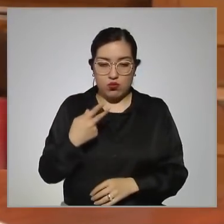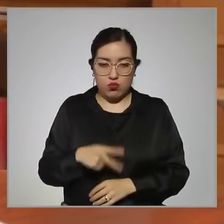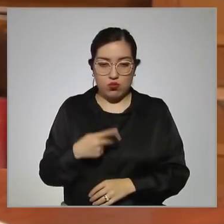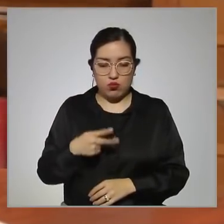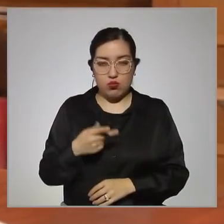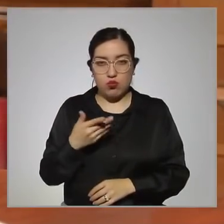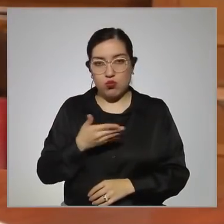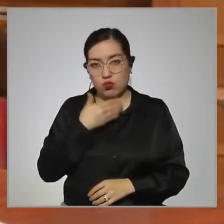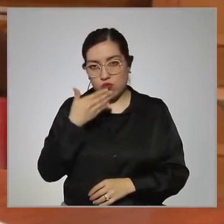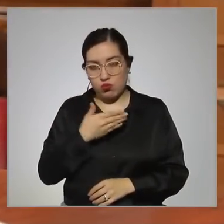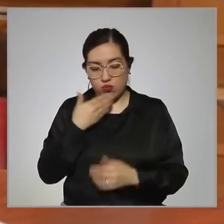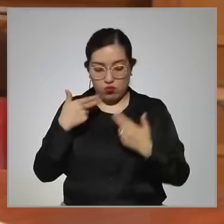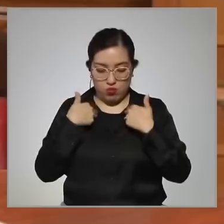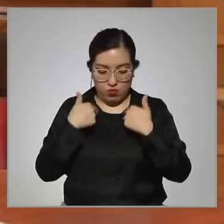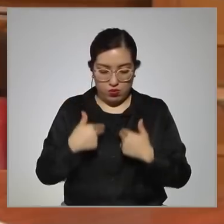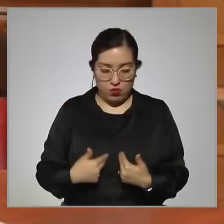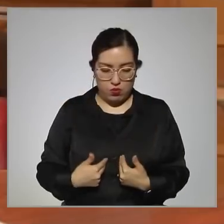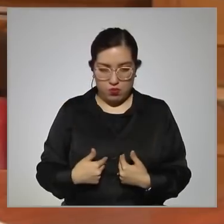las sociedades humanas